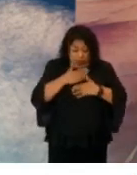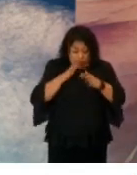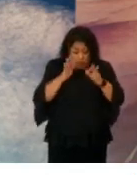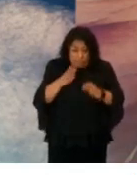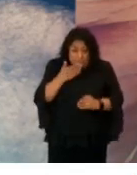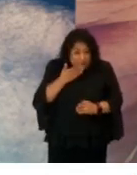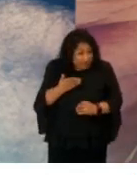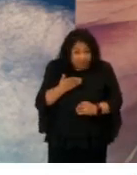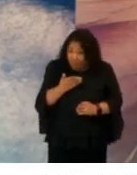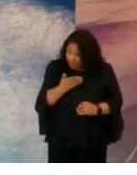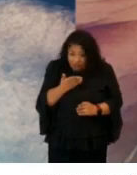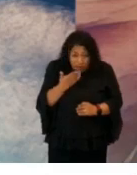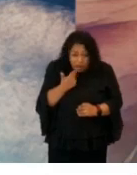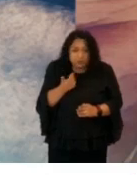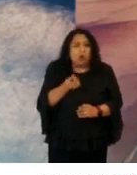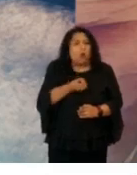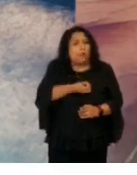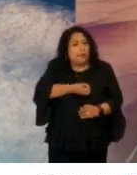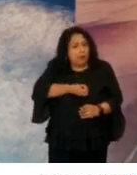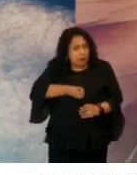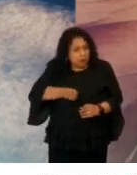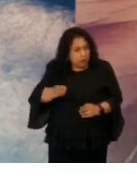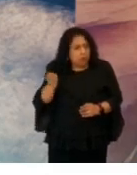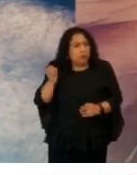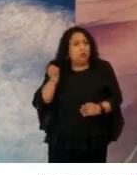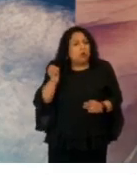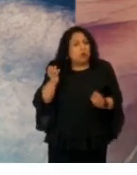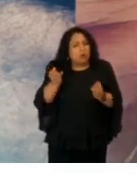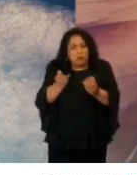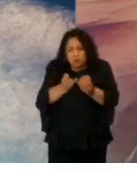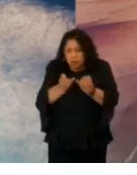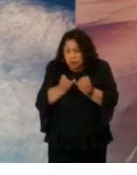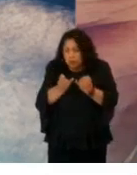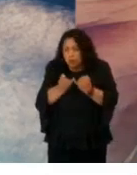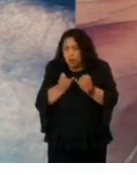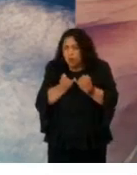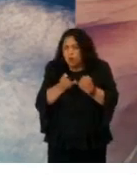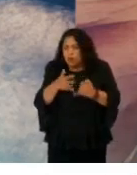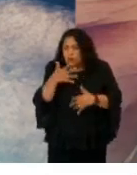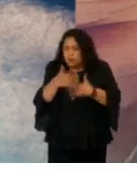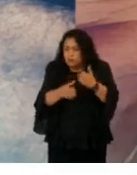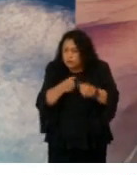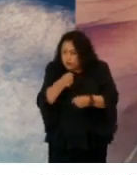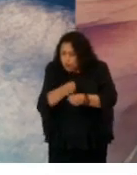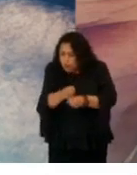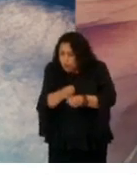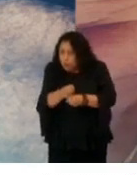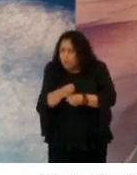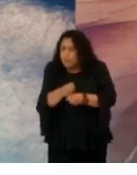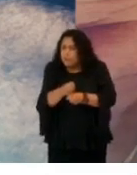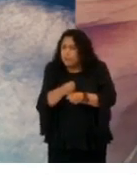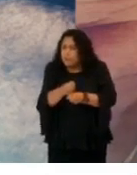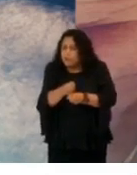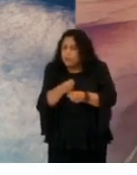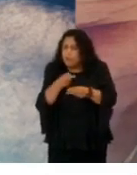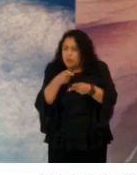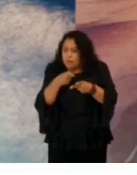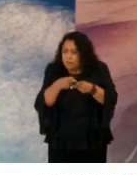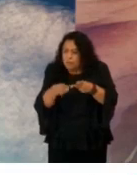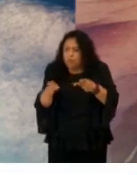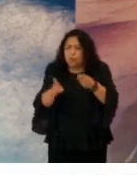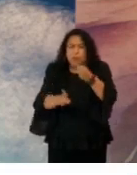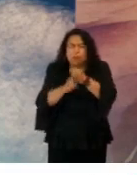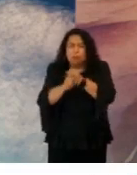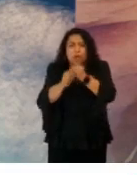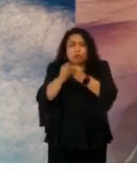corresponde, estás obligado a movilizarte igual. O sea, cuando a los 15 años en ese minuto, 15 años empezó el estallido social